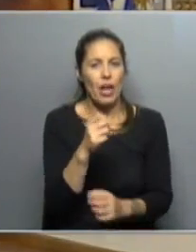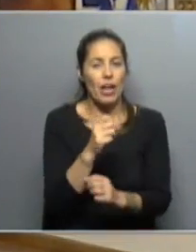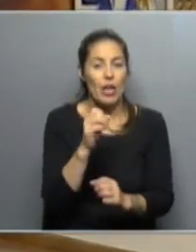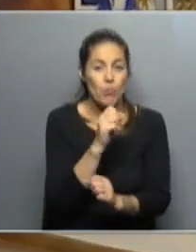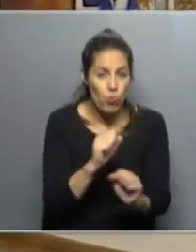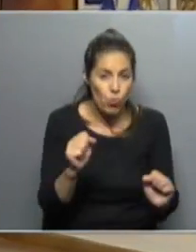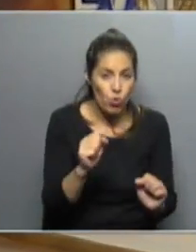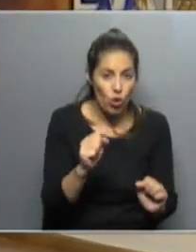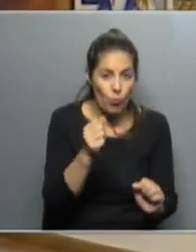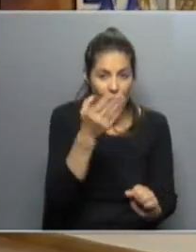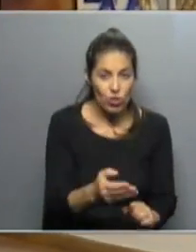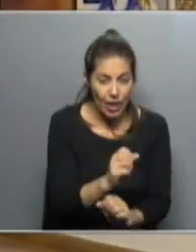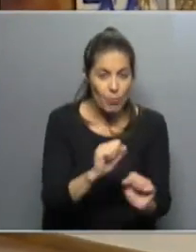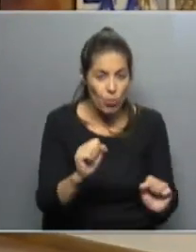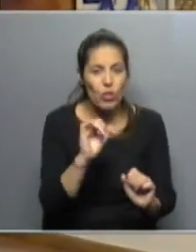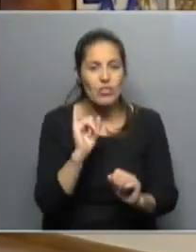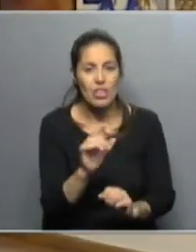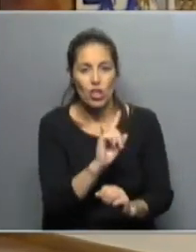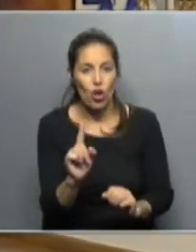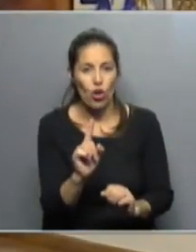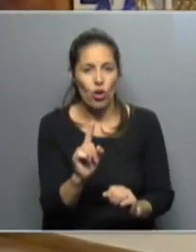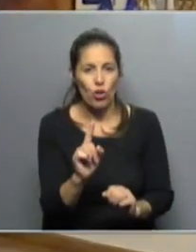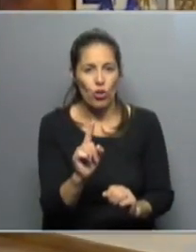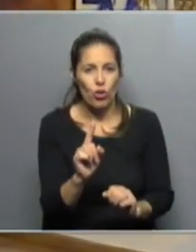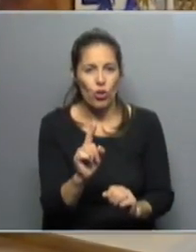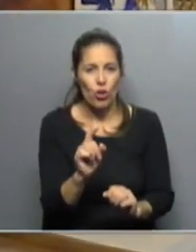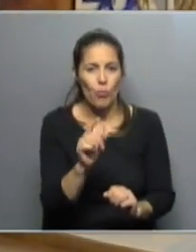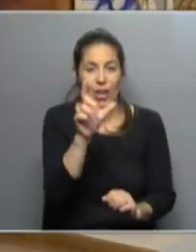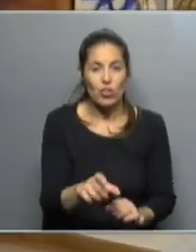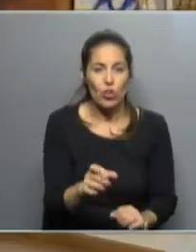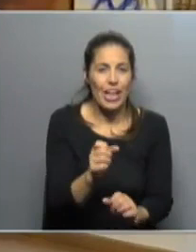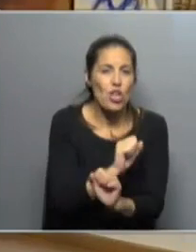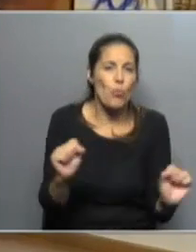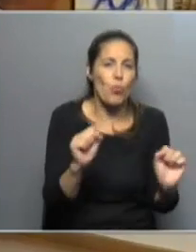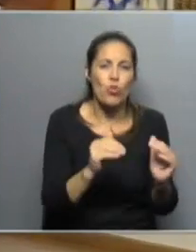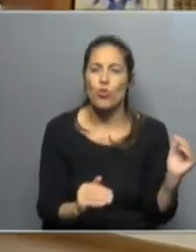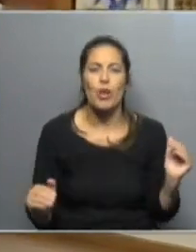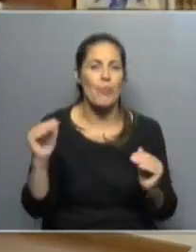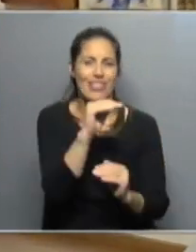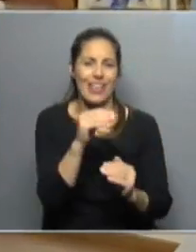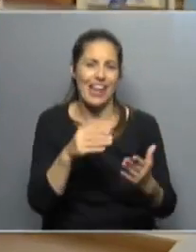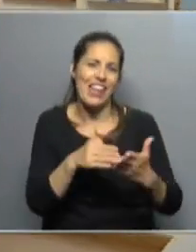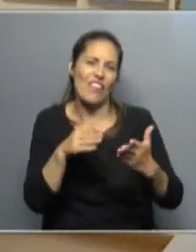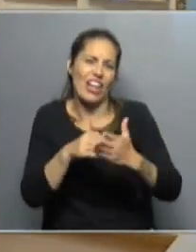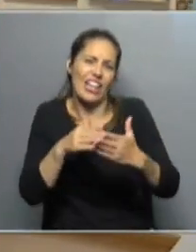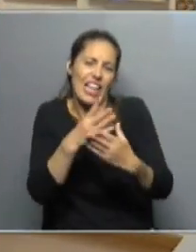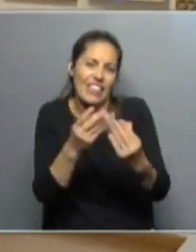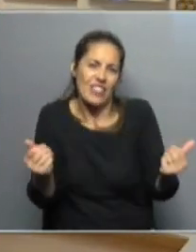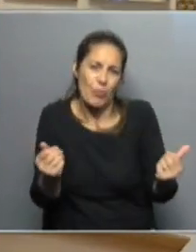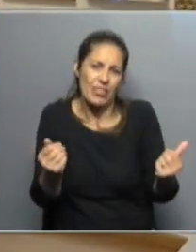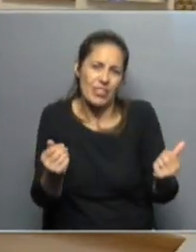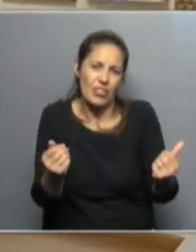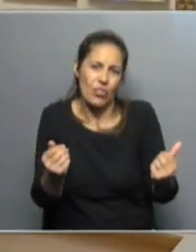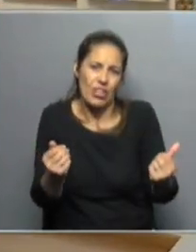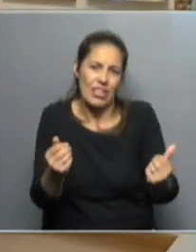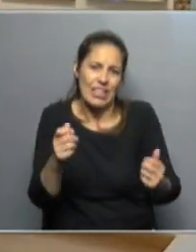pudo. Y bueno, también es válido, ¿no? Gente que no pudo sobrepasar la barrera esa del tema del desaparecido,